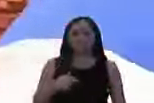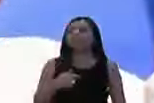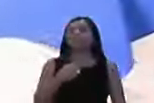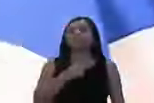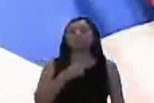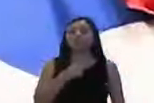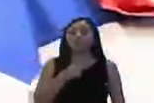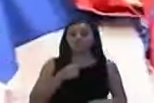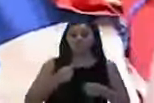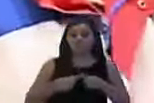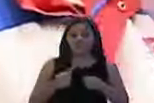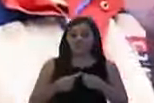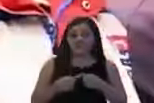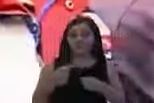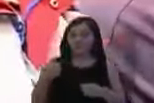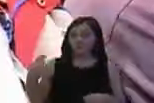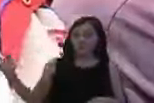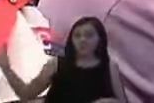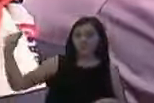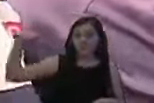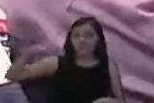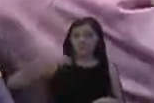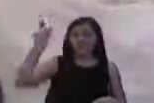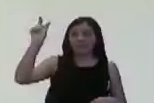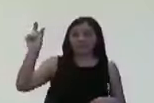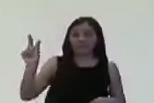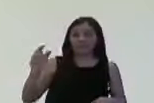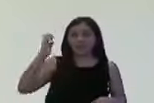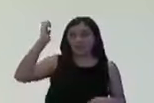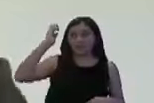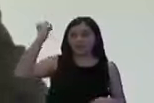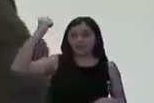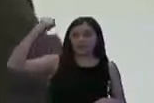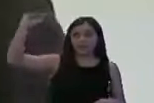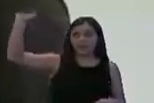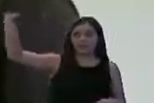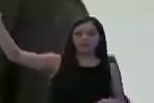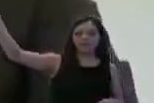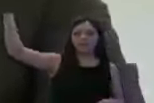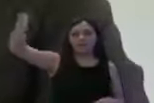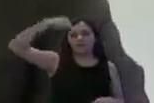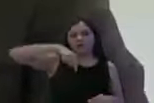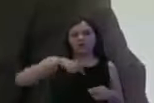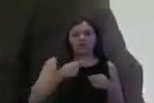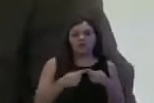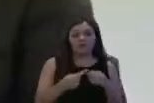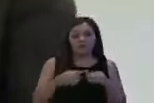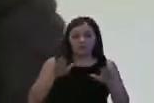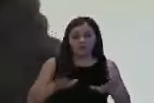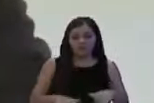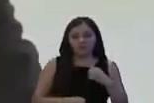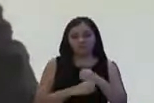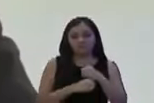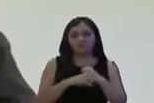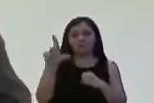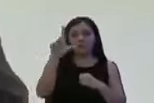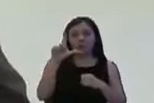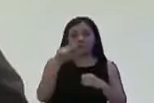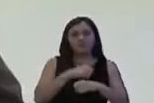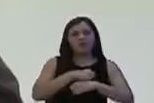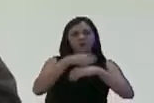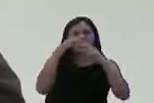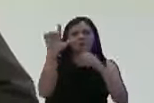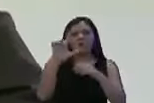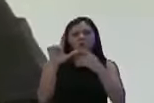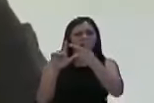salida de Quito desde que llegué del viaje por Europa el lunes de madrugada pero que se va a